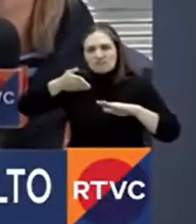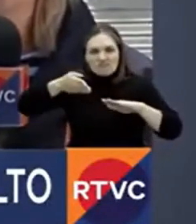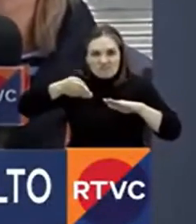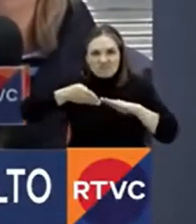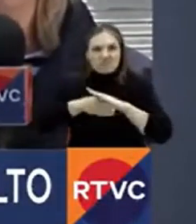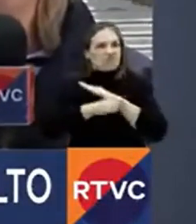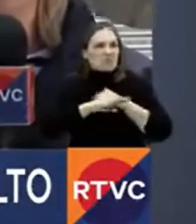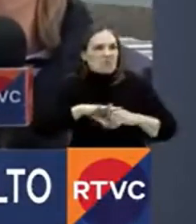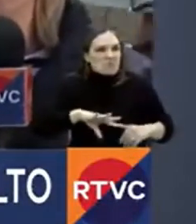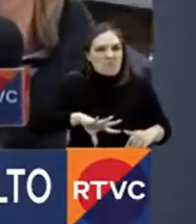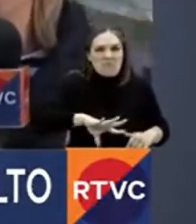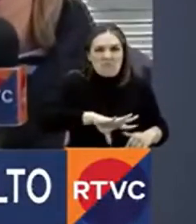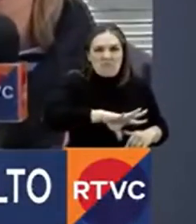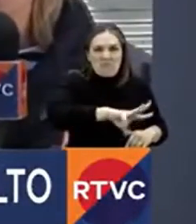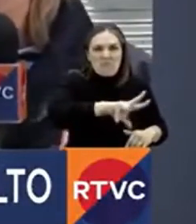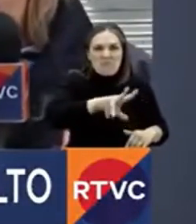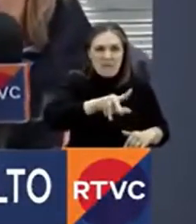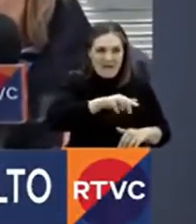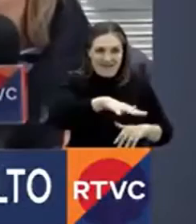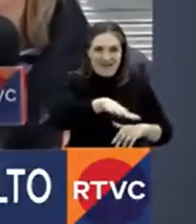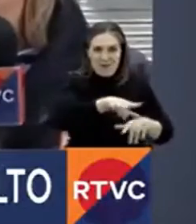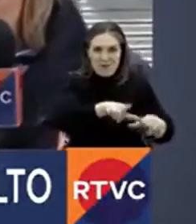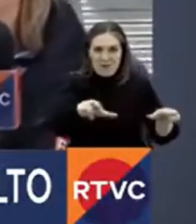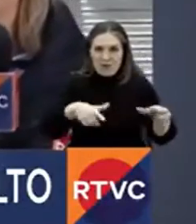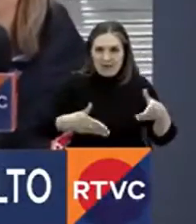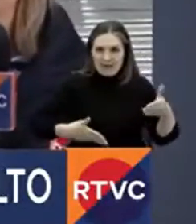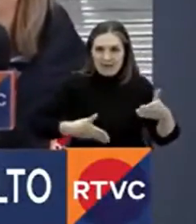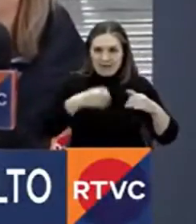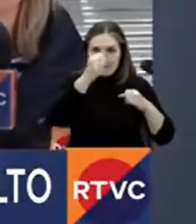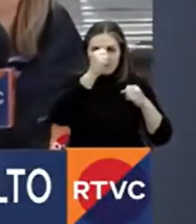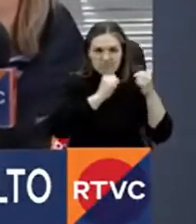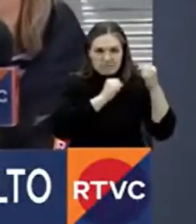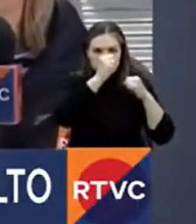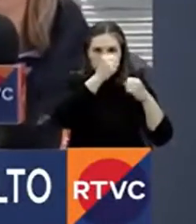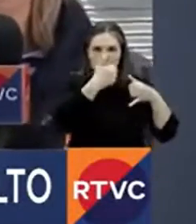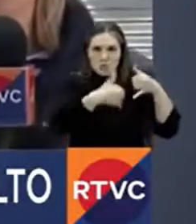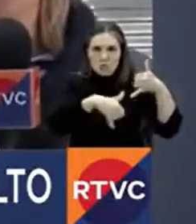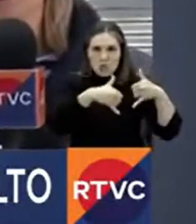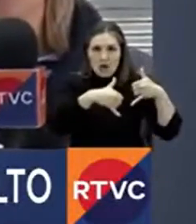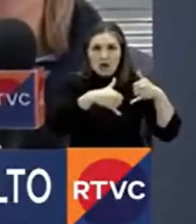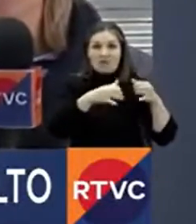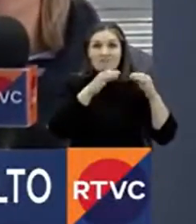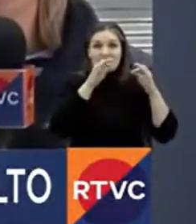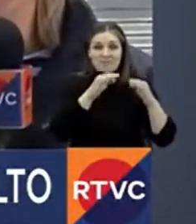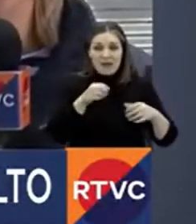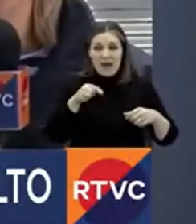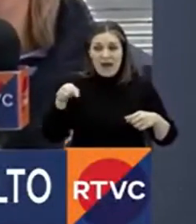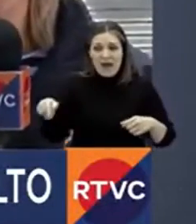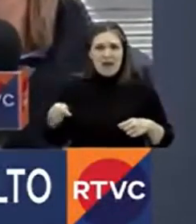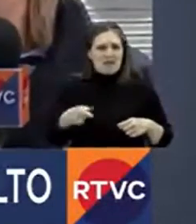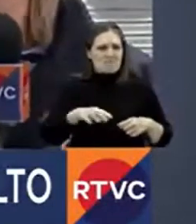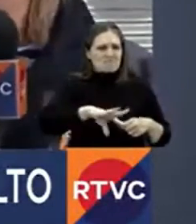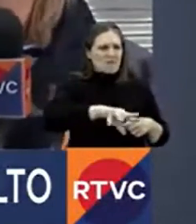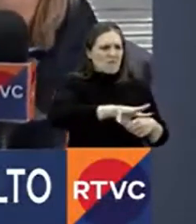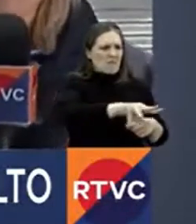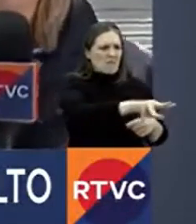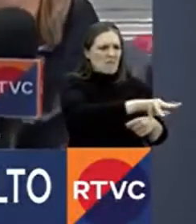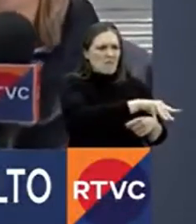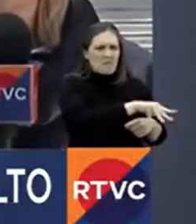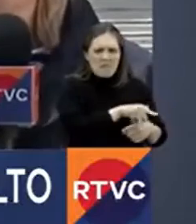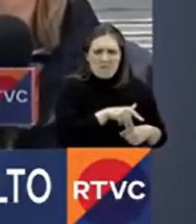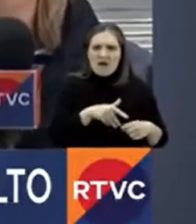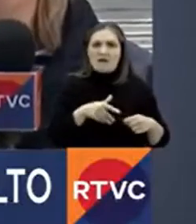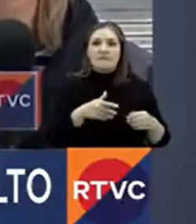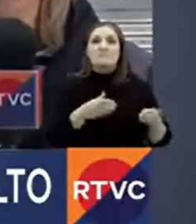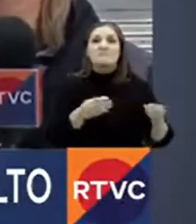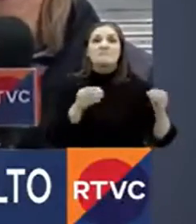están dentro de este casino. Lo que han asegurado las autoridades es que son 7 las personas que resultaron asaltadas por esos delincuentes. También